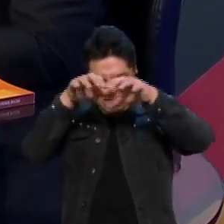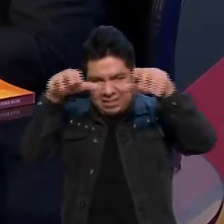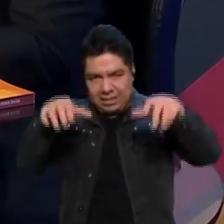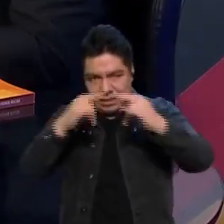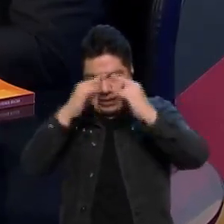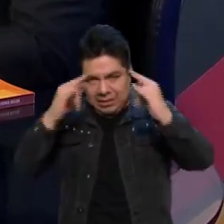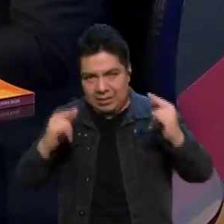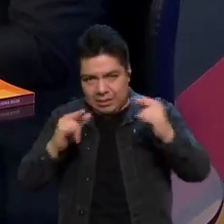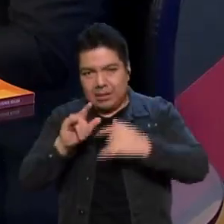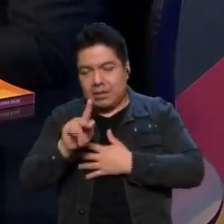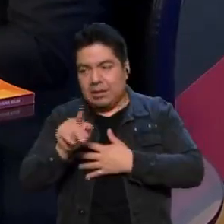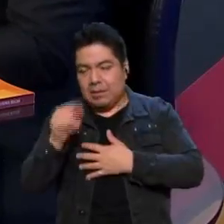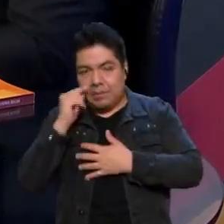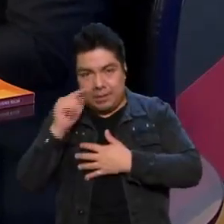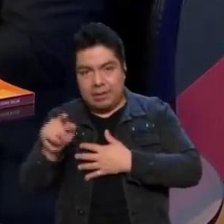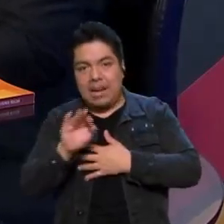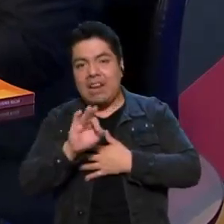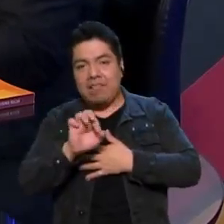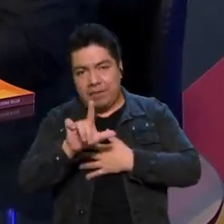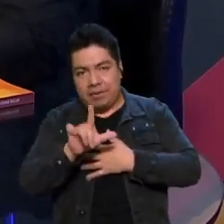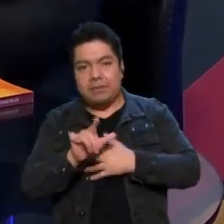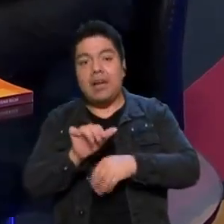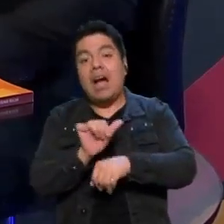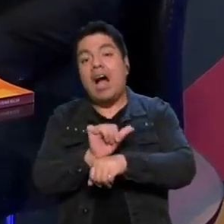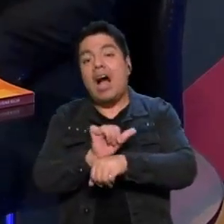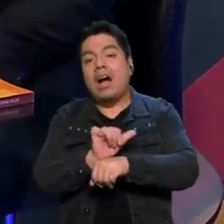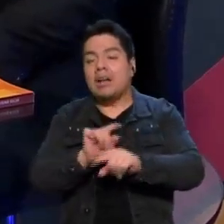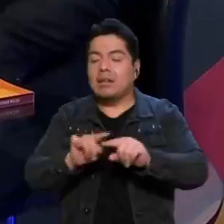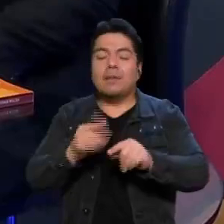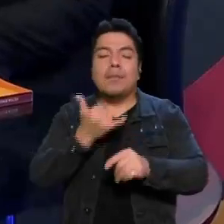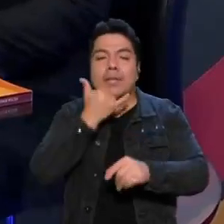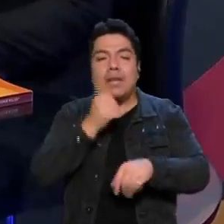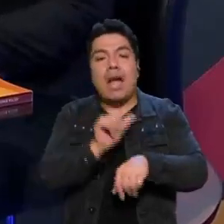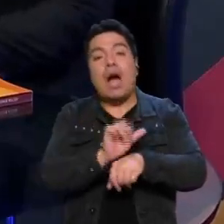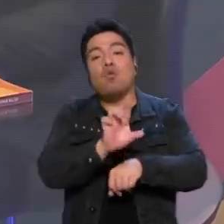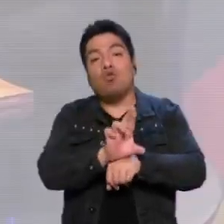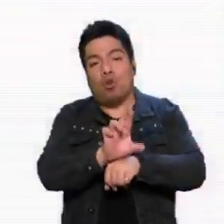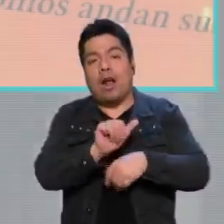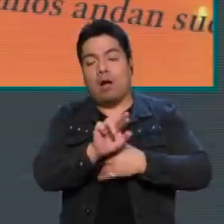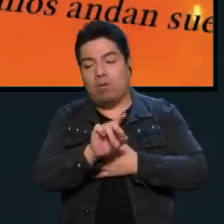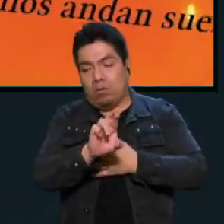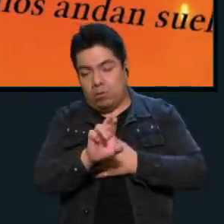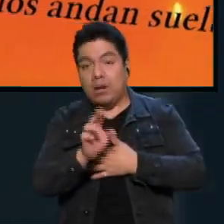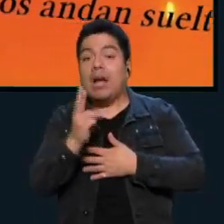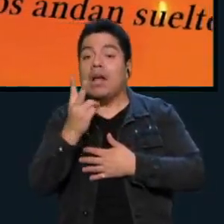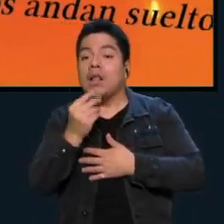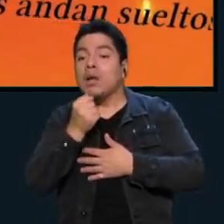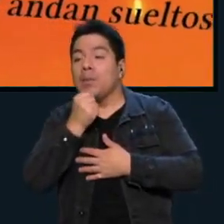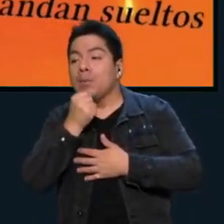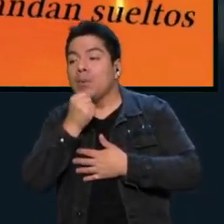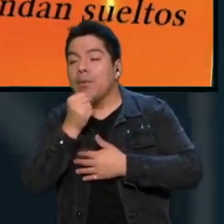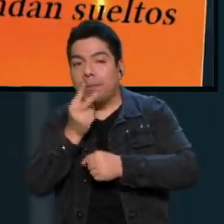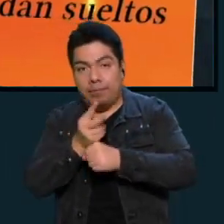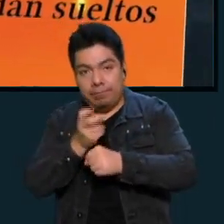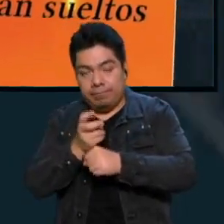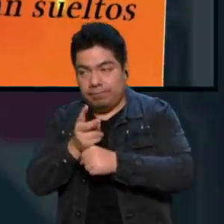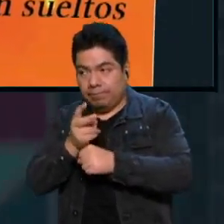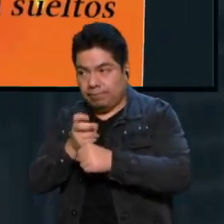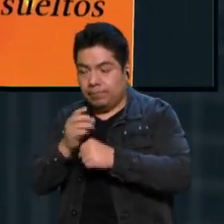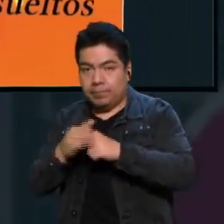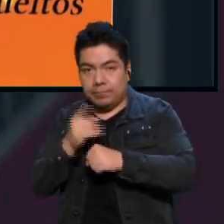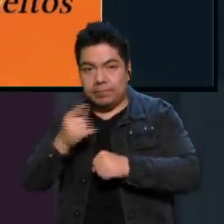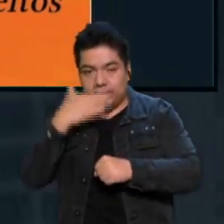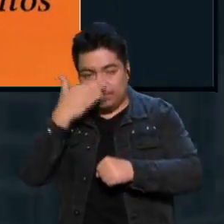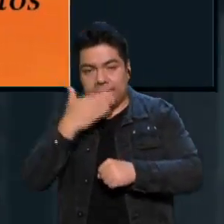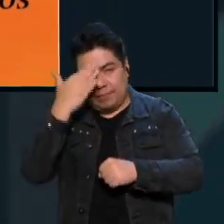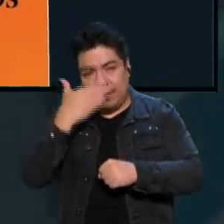autor. Sí, voy a estar yo y invité a dos amigos, a dos periodistas que aprecio mucho por su talento y